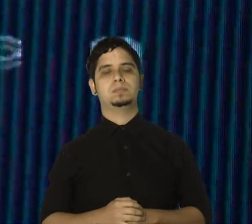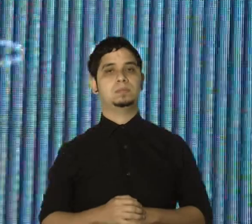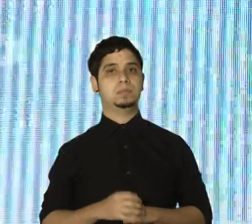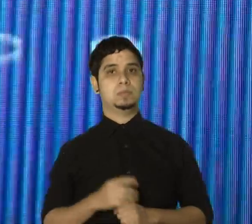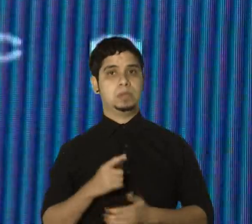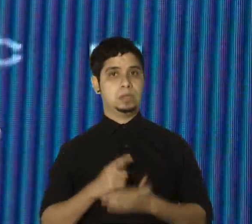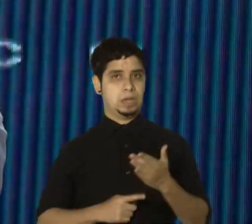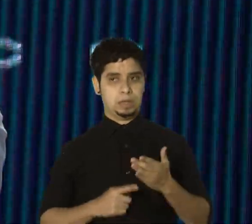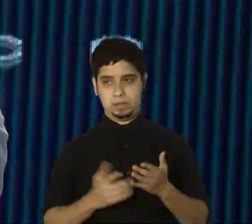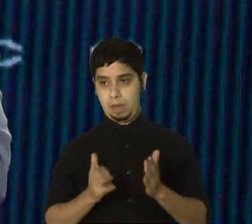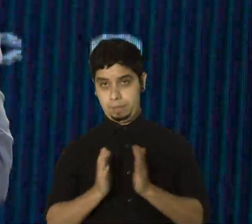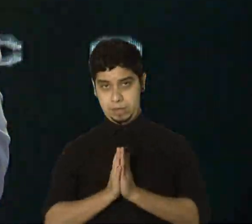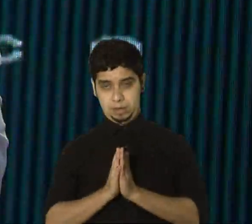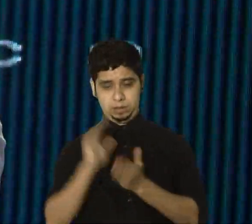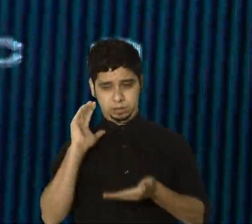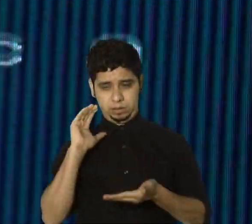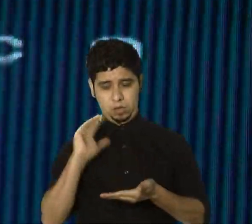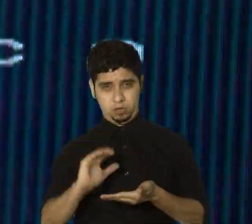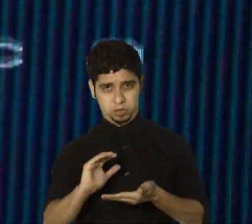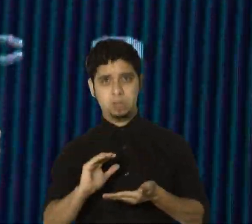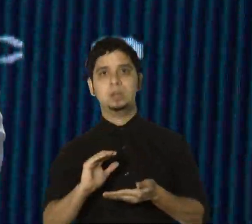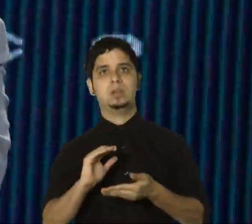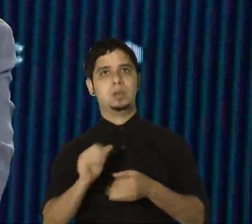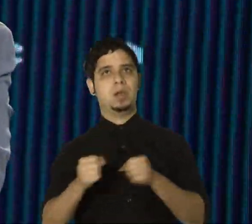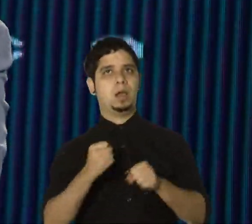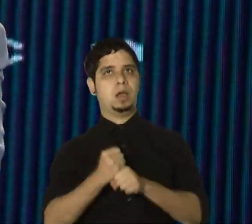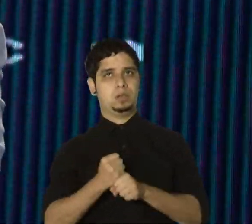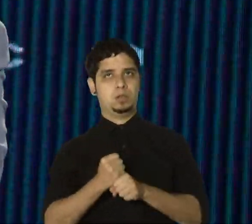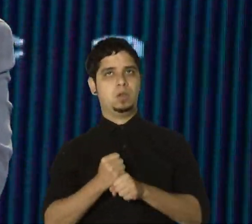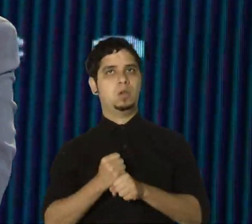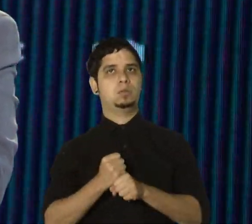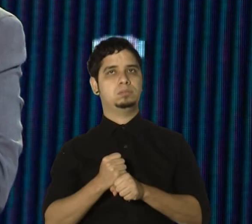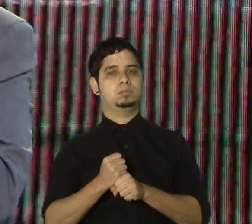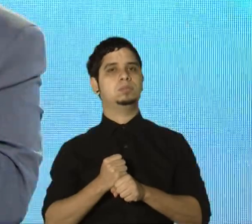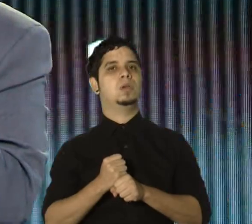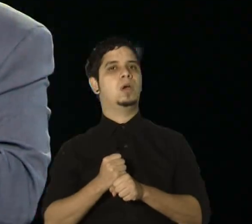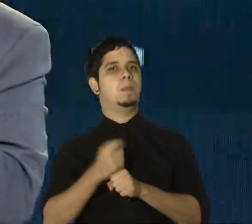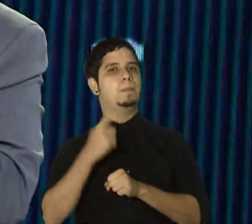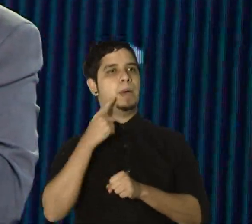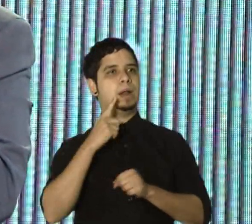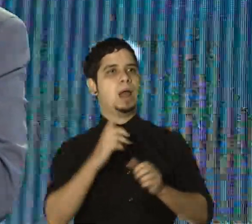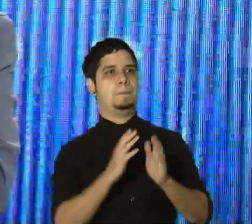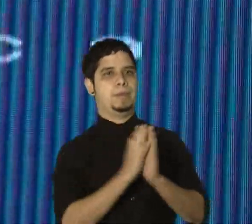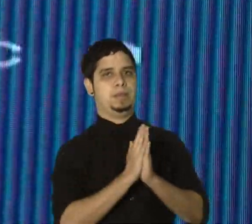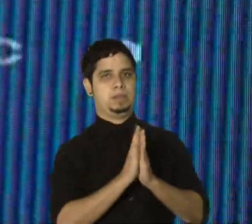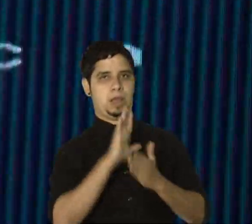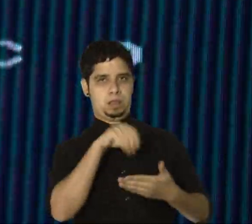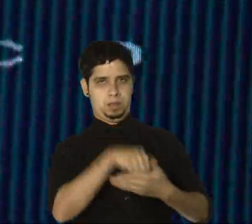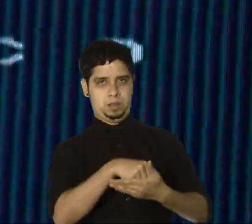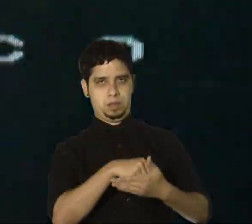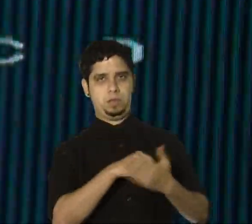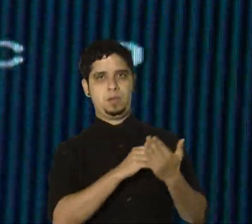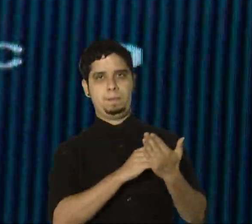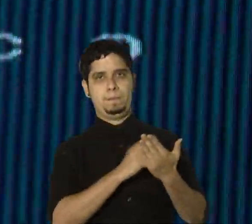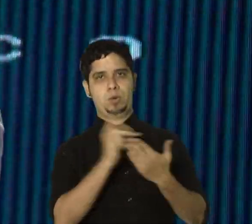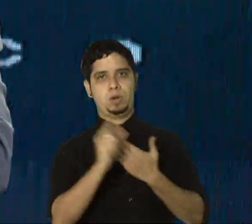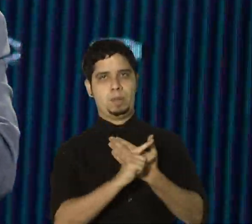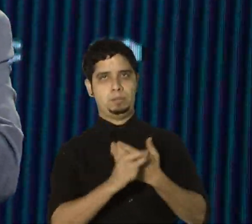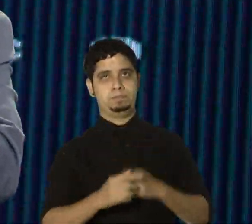años que un convicto tiene que extinguir para acudir a la Junta y solicitar ser considerado para estar dentro de ese programa